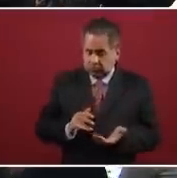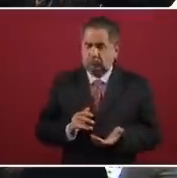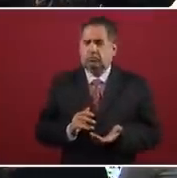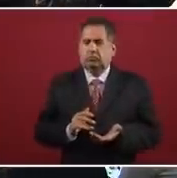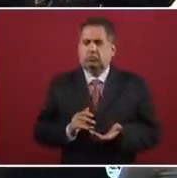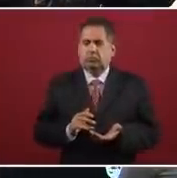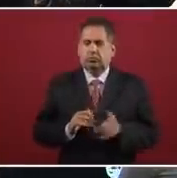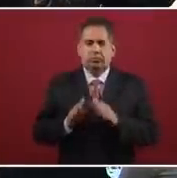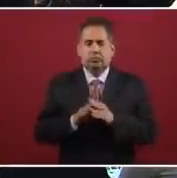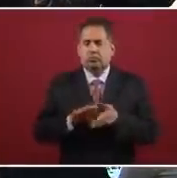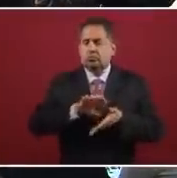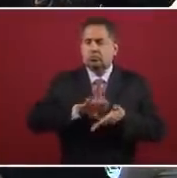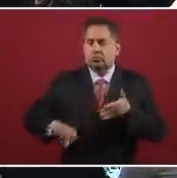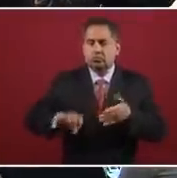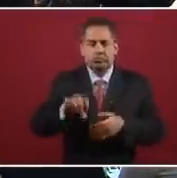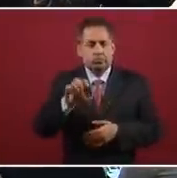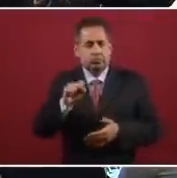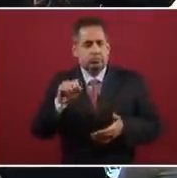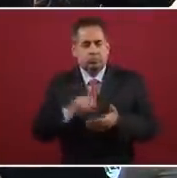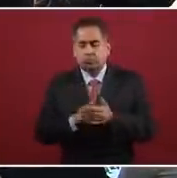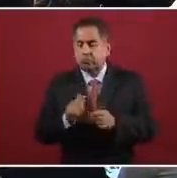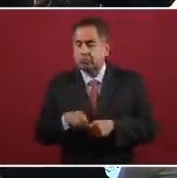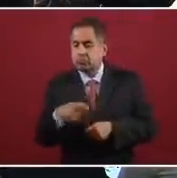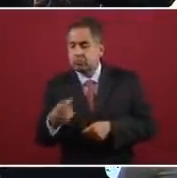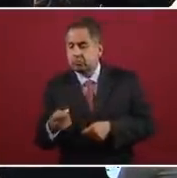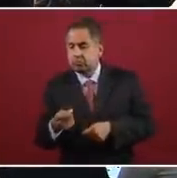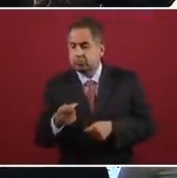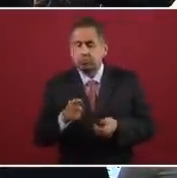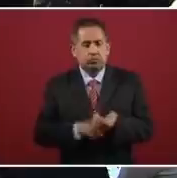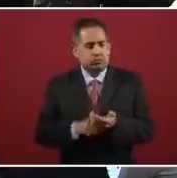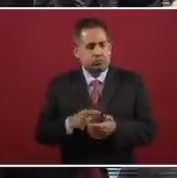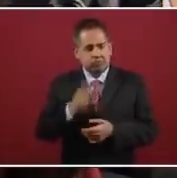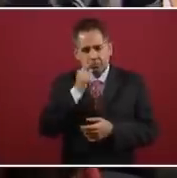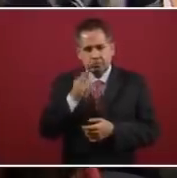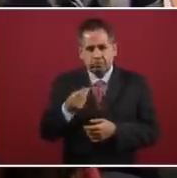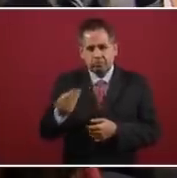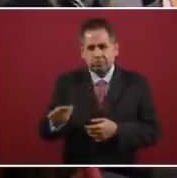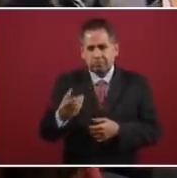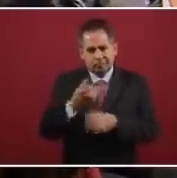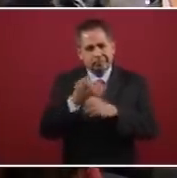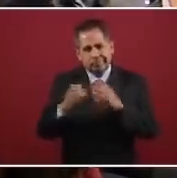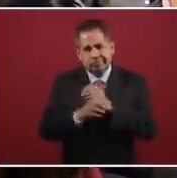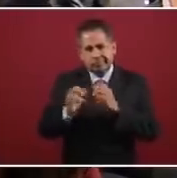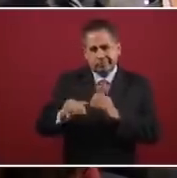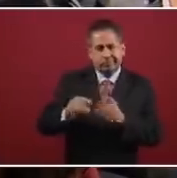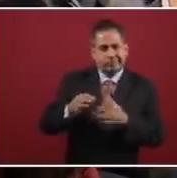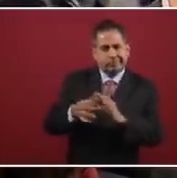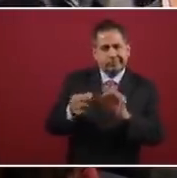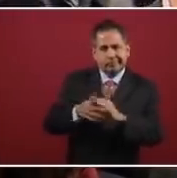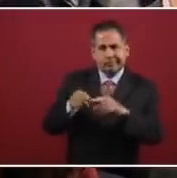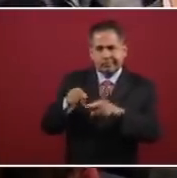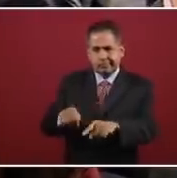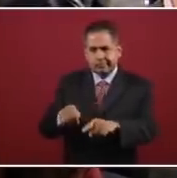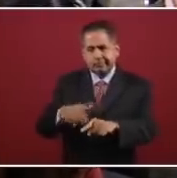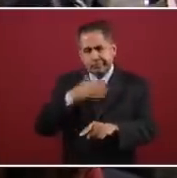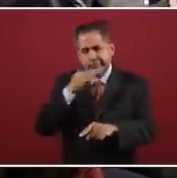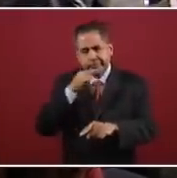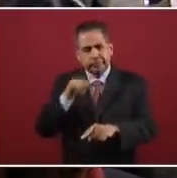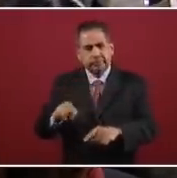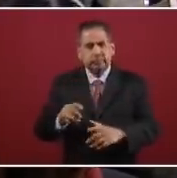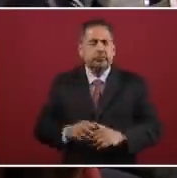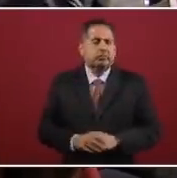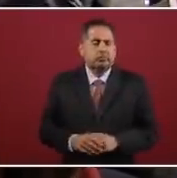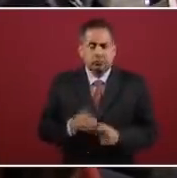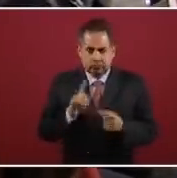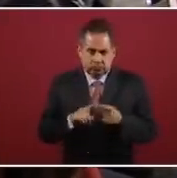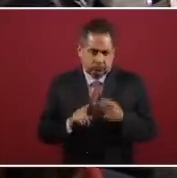que dejar como 60,000 pesos este policía federal. Y cosas de este tipo se están dando, estos vicios. Esa